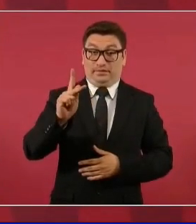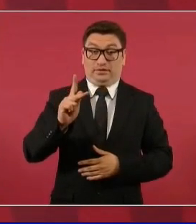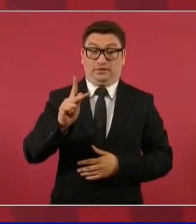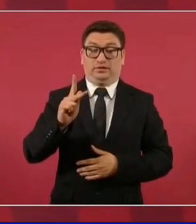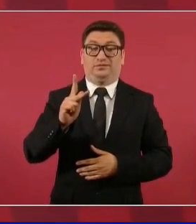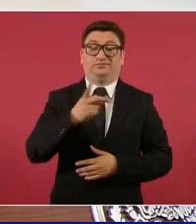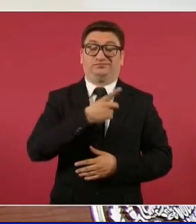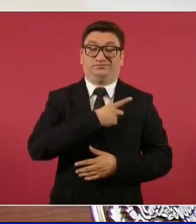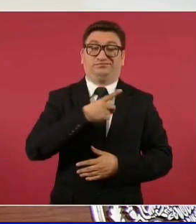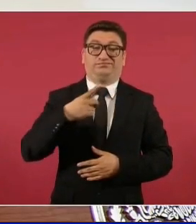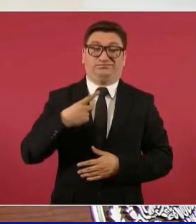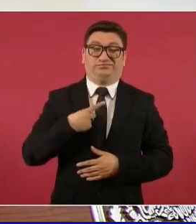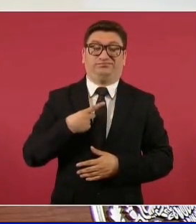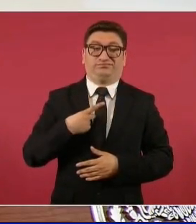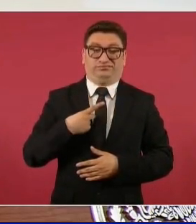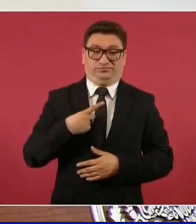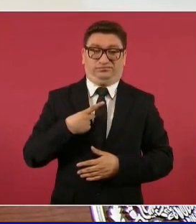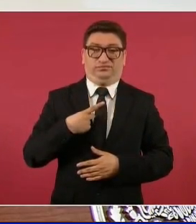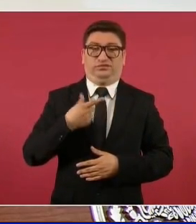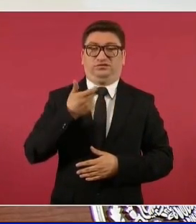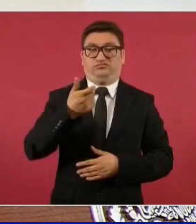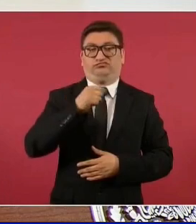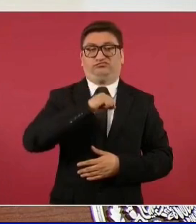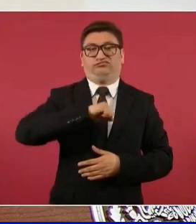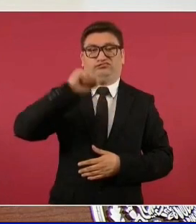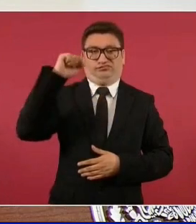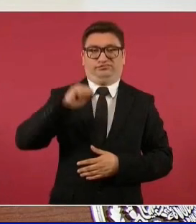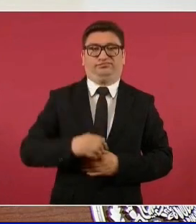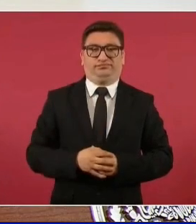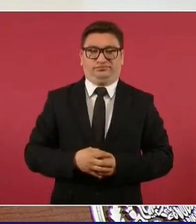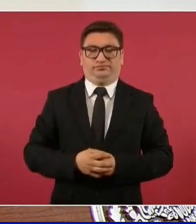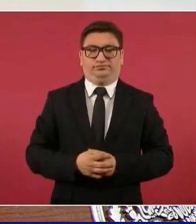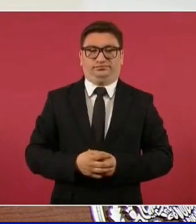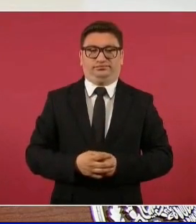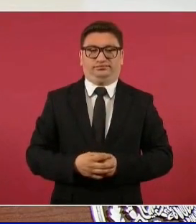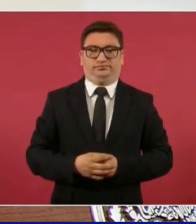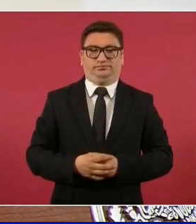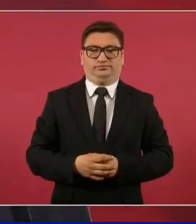con deuda y con inflación.